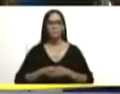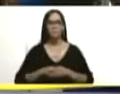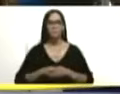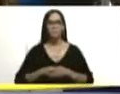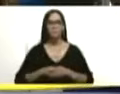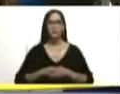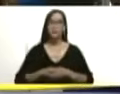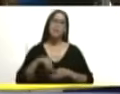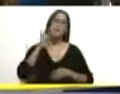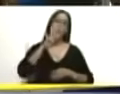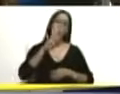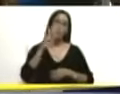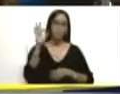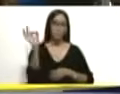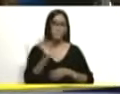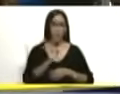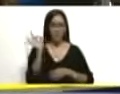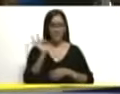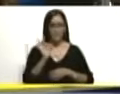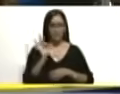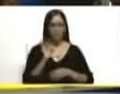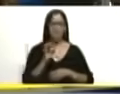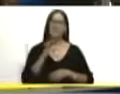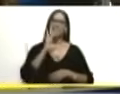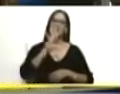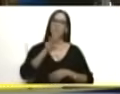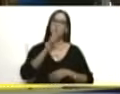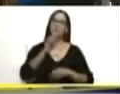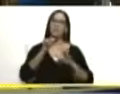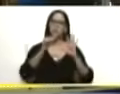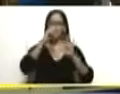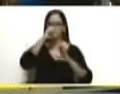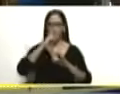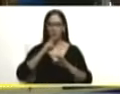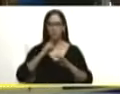Y en el 4% de 526 años,